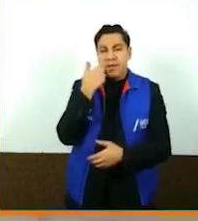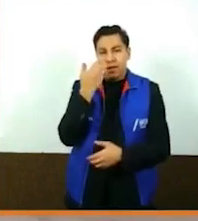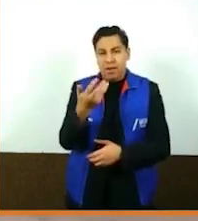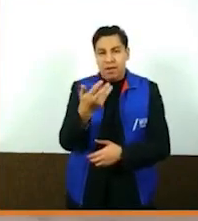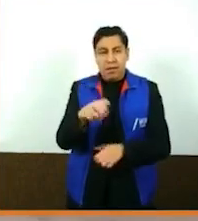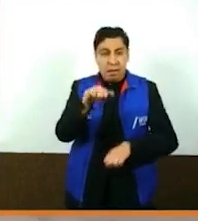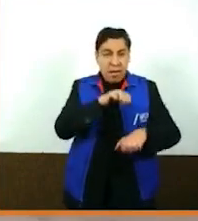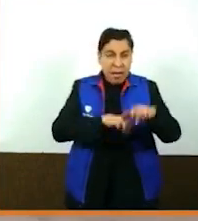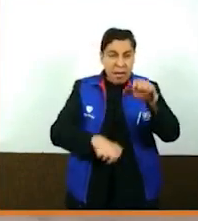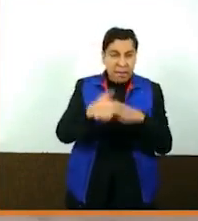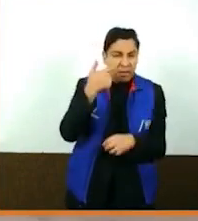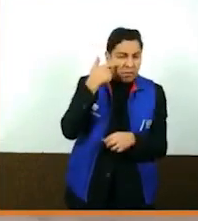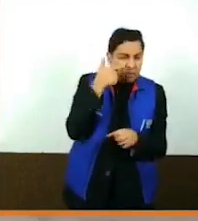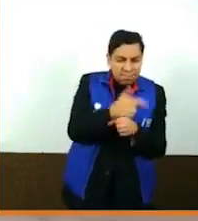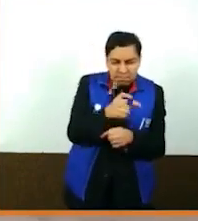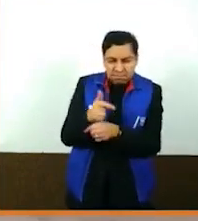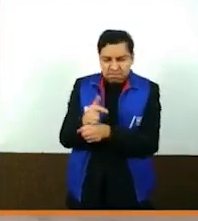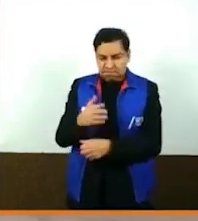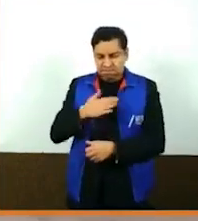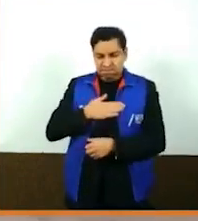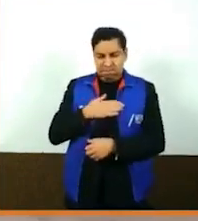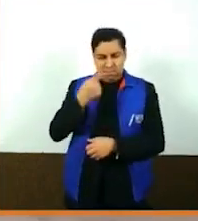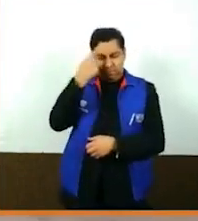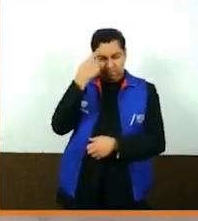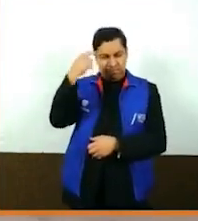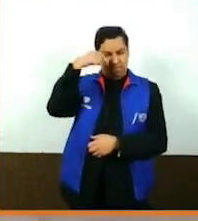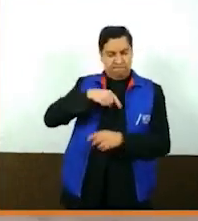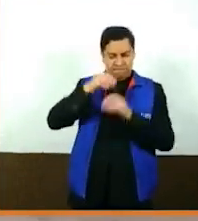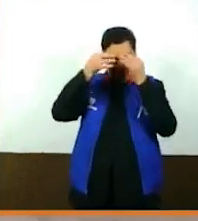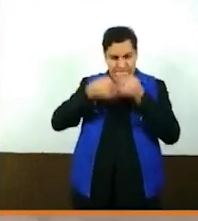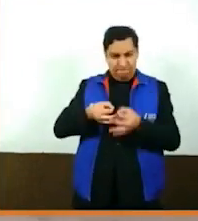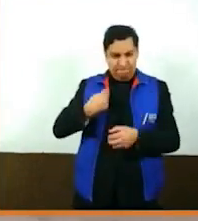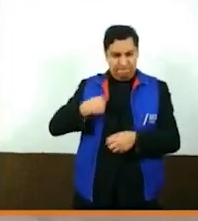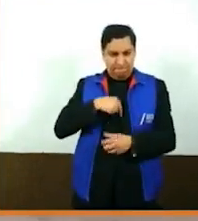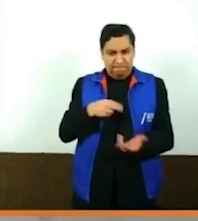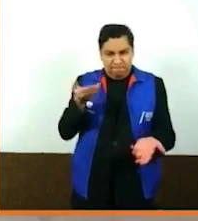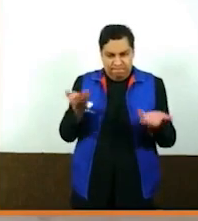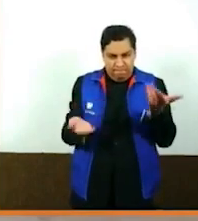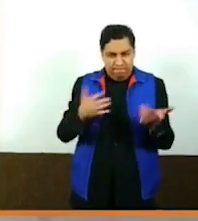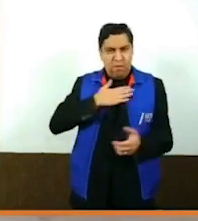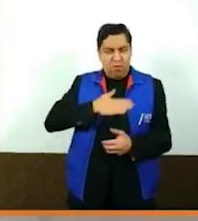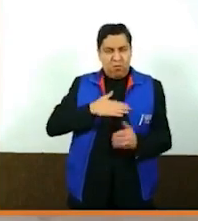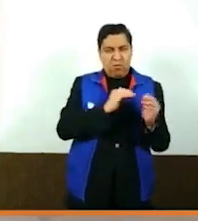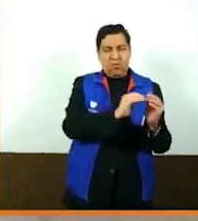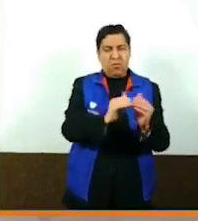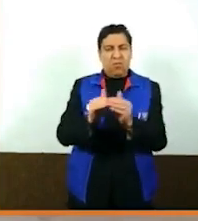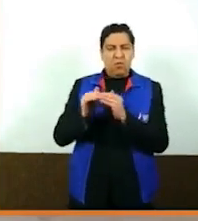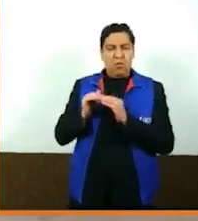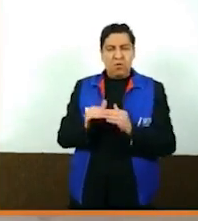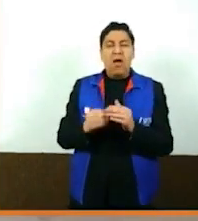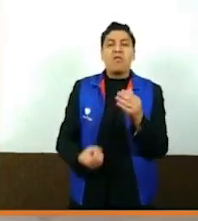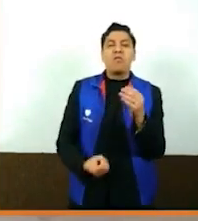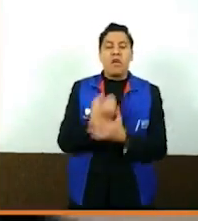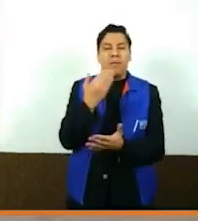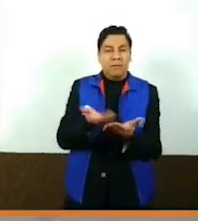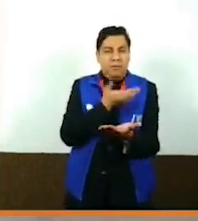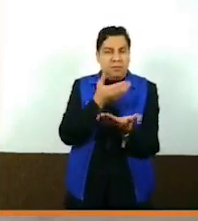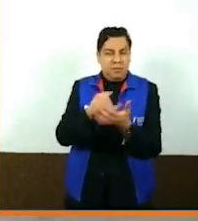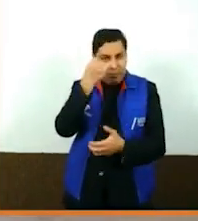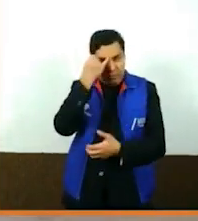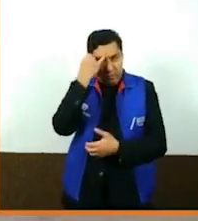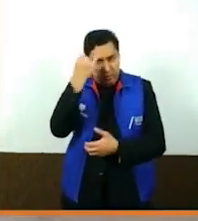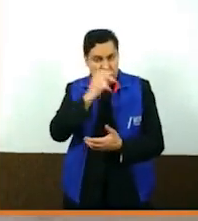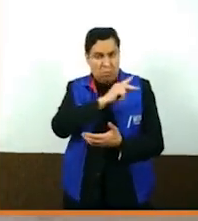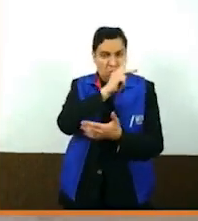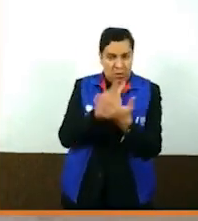cuenta de su papel clave en la construcción de una sociedad más equitativa y sostenible, han surgido nuevas iniciativas y